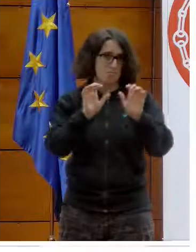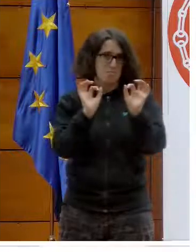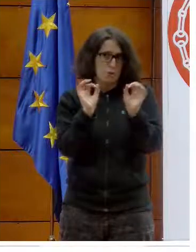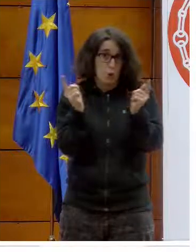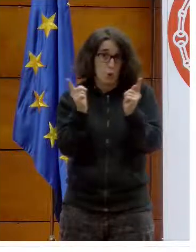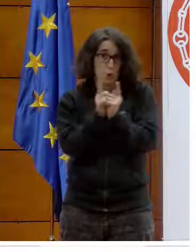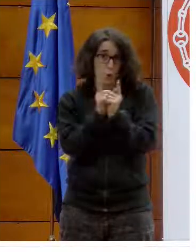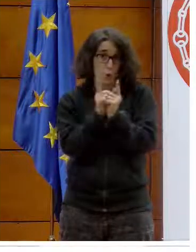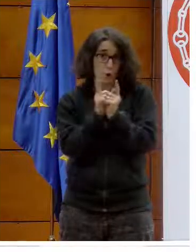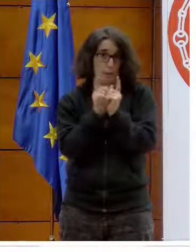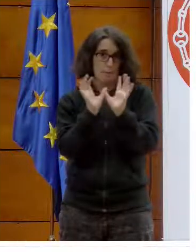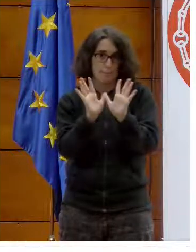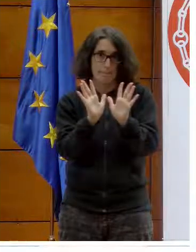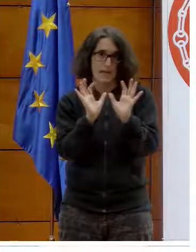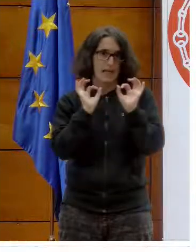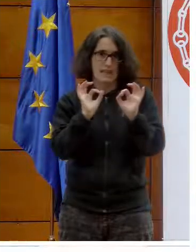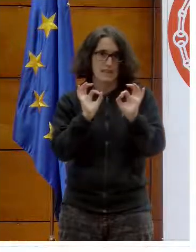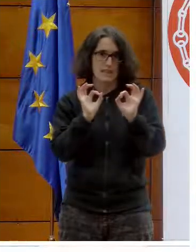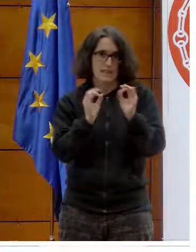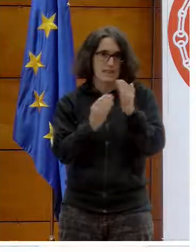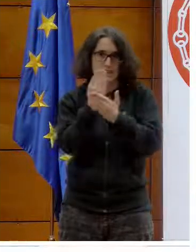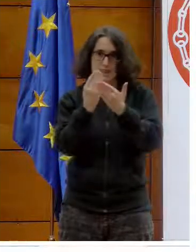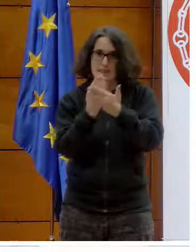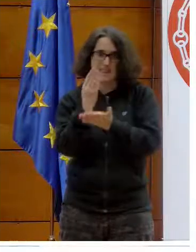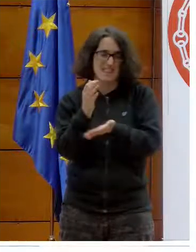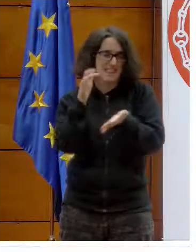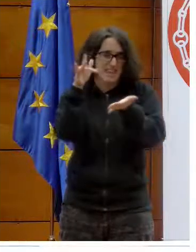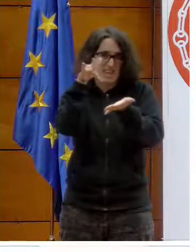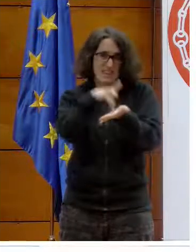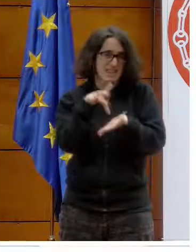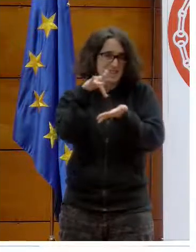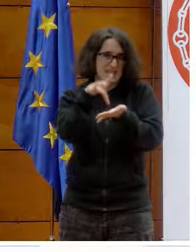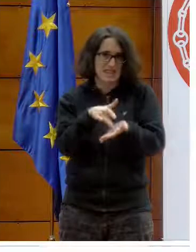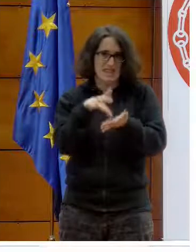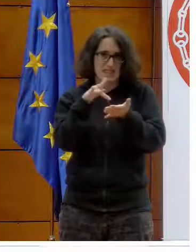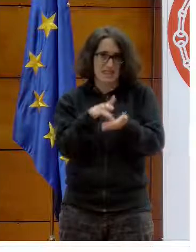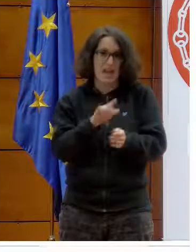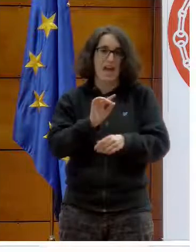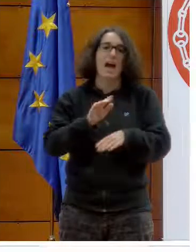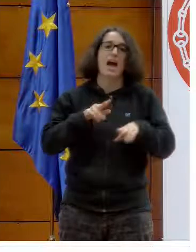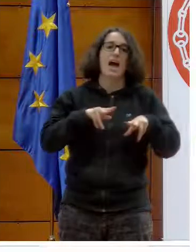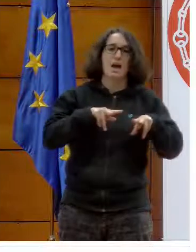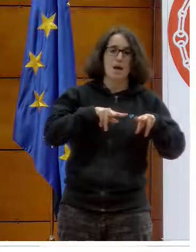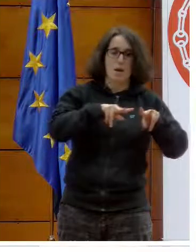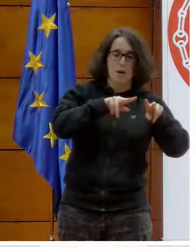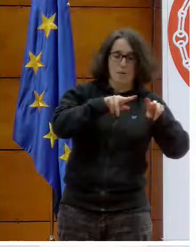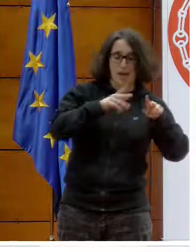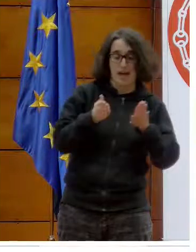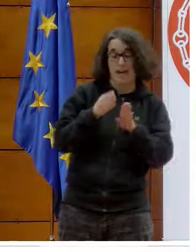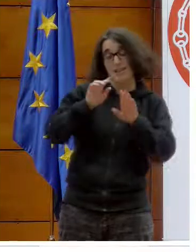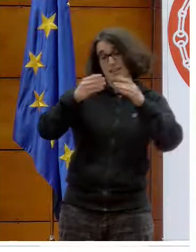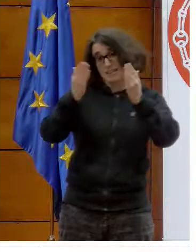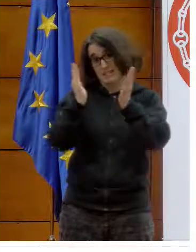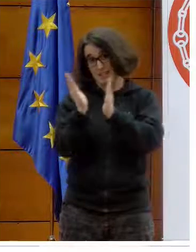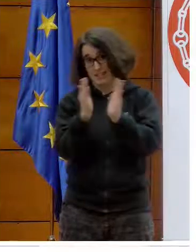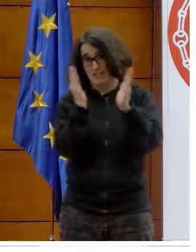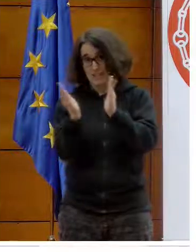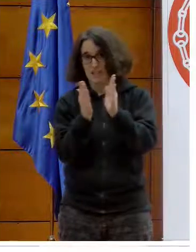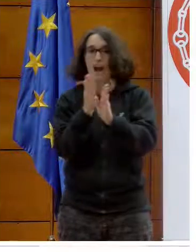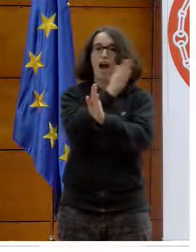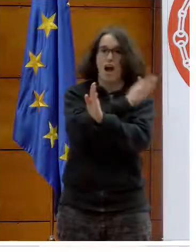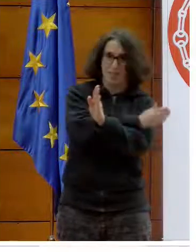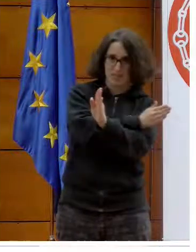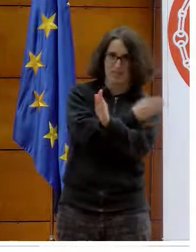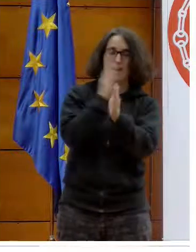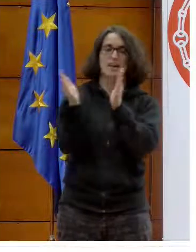pero que tenemos que realizar cada día antes, durante y después de la sesión. ¿Qué debemos tener en cuenta antes de entrar en el agua? Bueno,